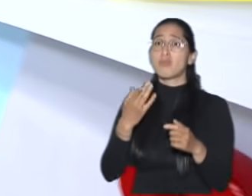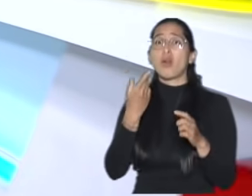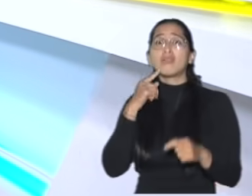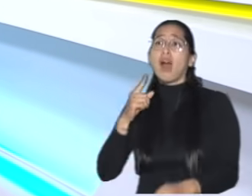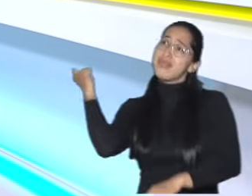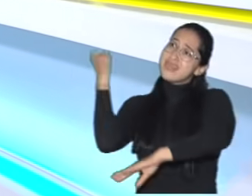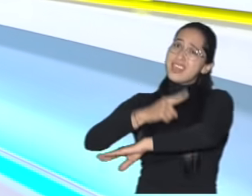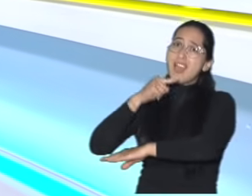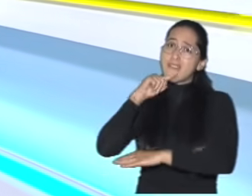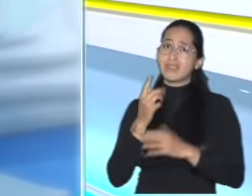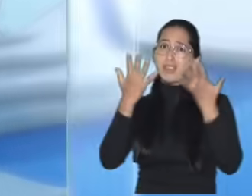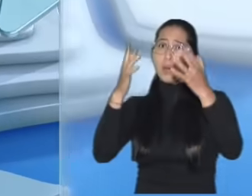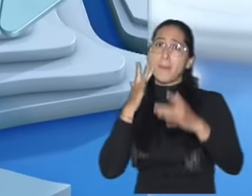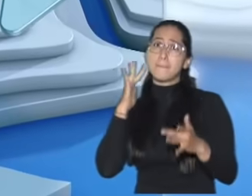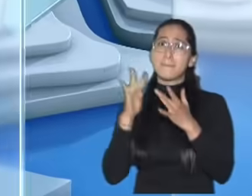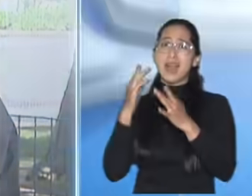detalles. Jorge, muy buenos días.